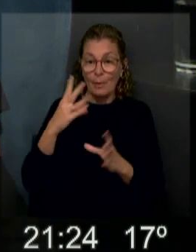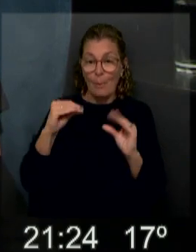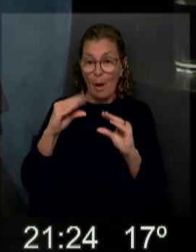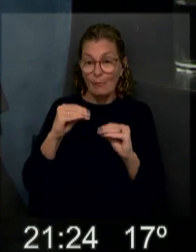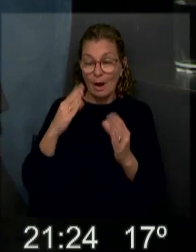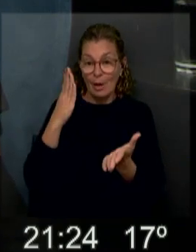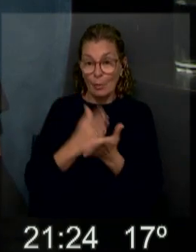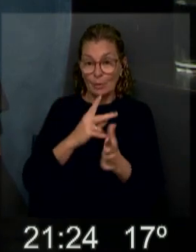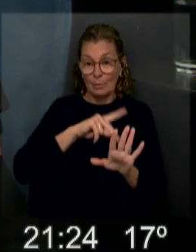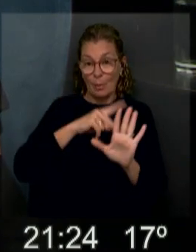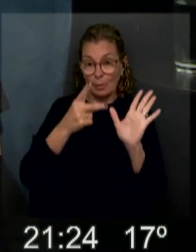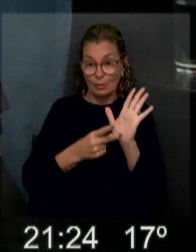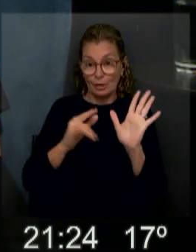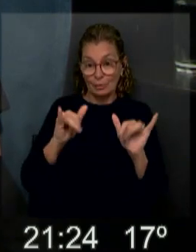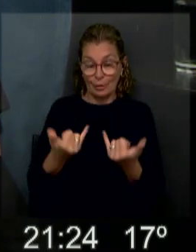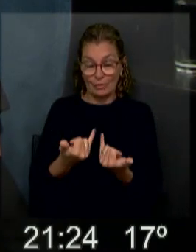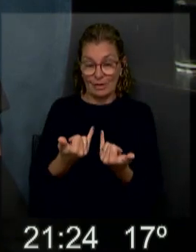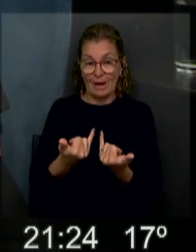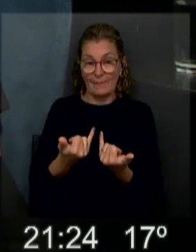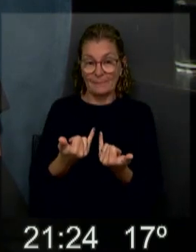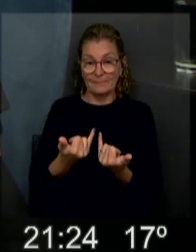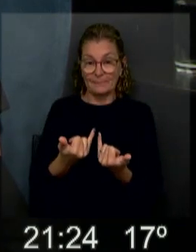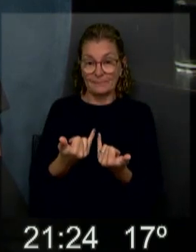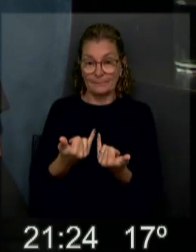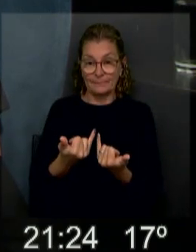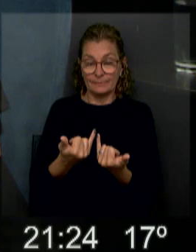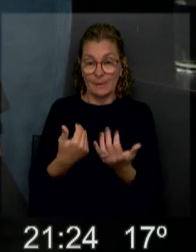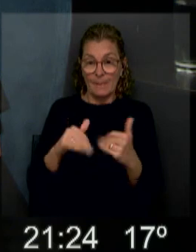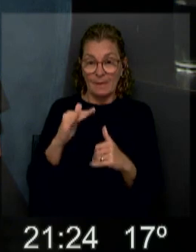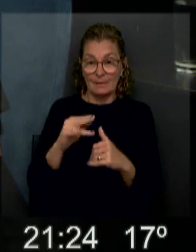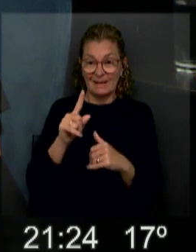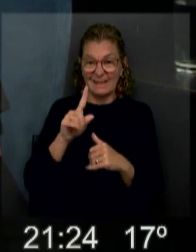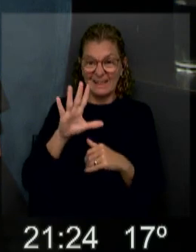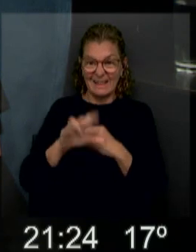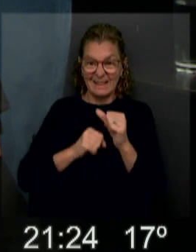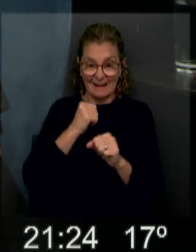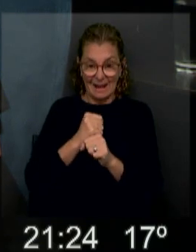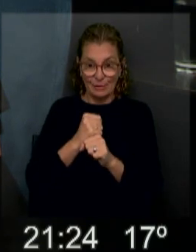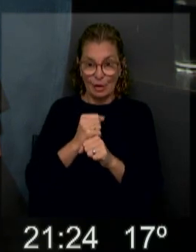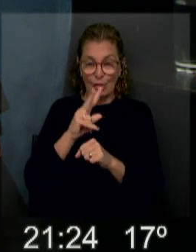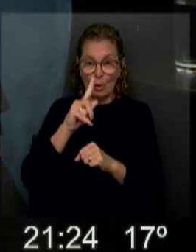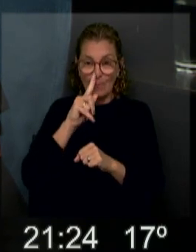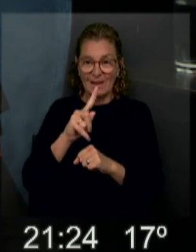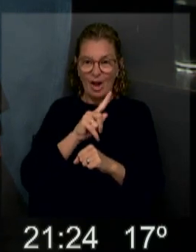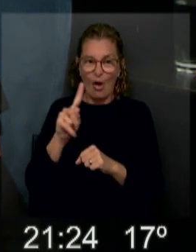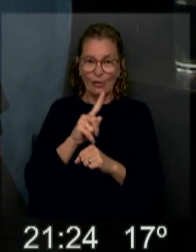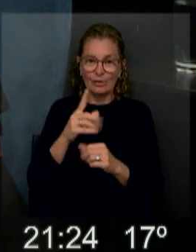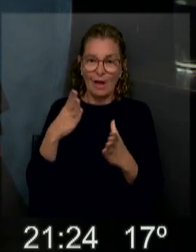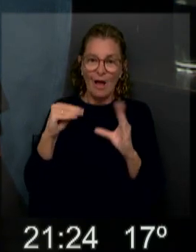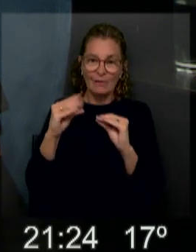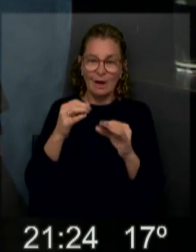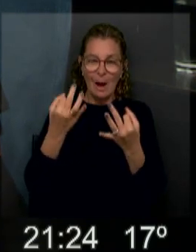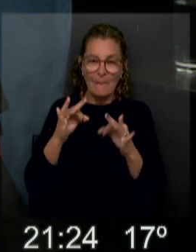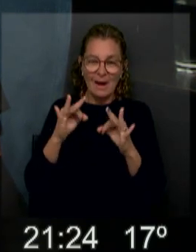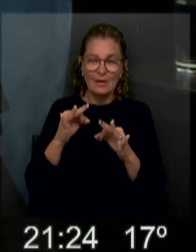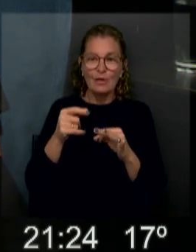del último proyecto que ya tiene como más de casi 15 años, desde 2011, estoy hablando de los hermanos